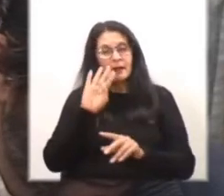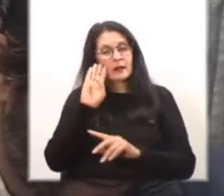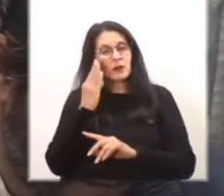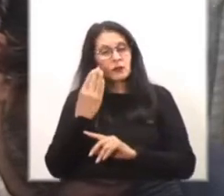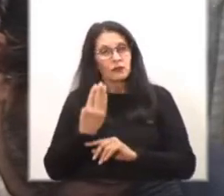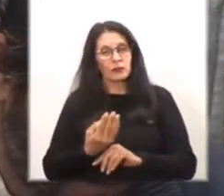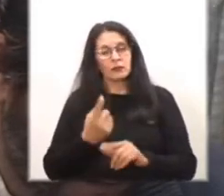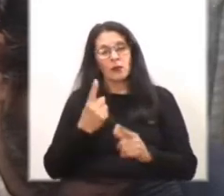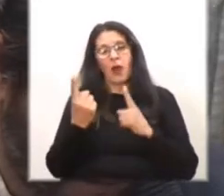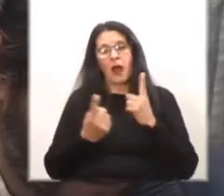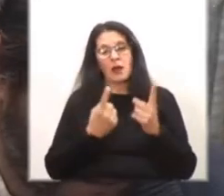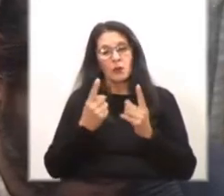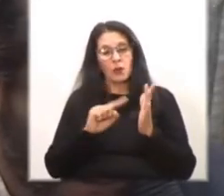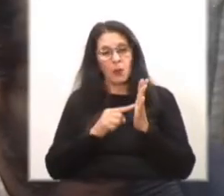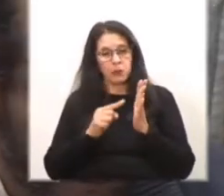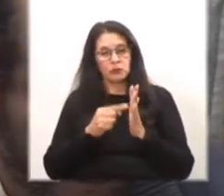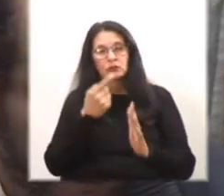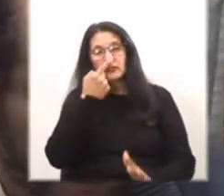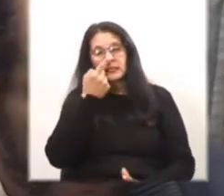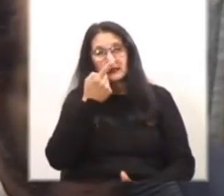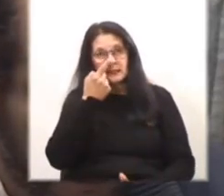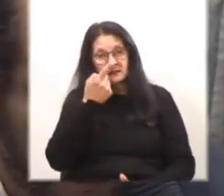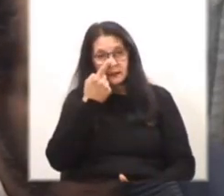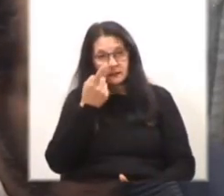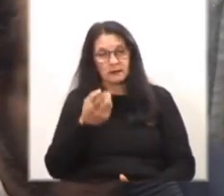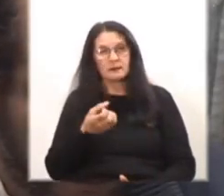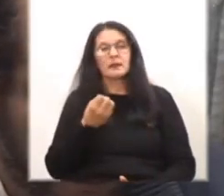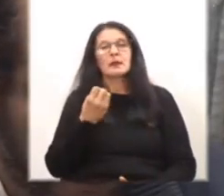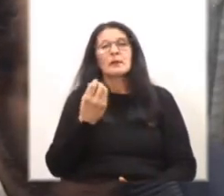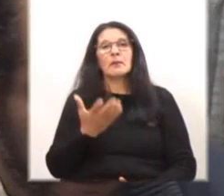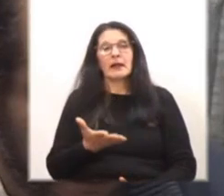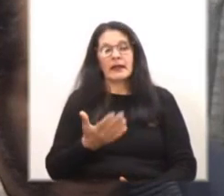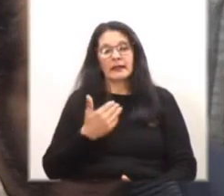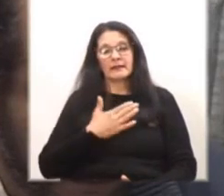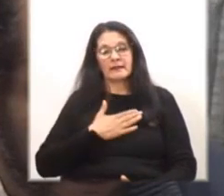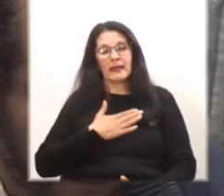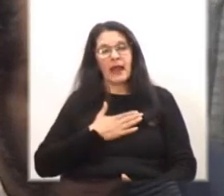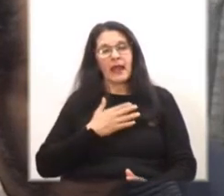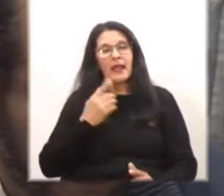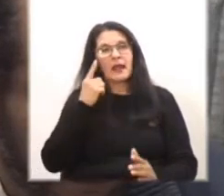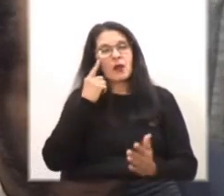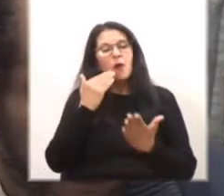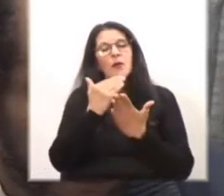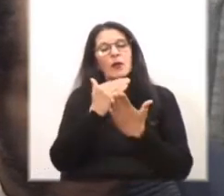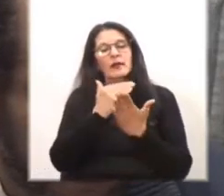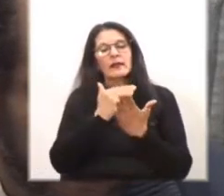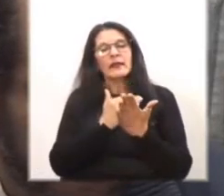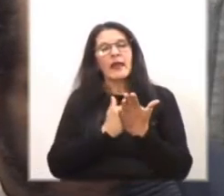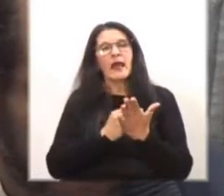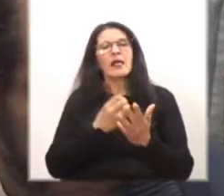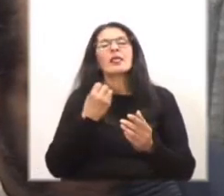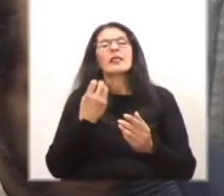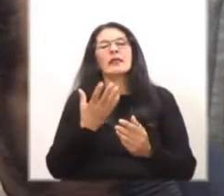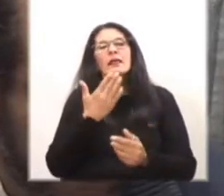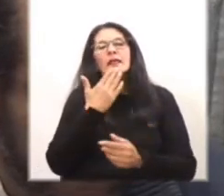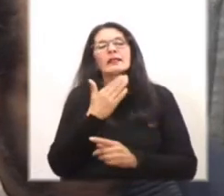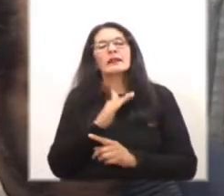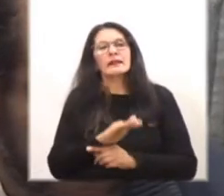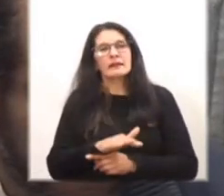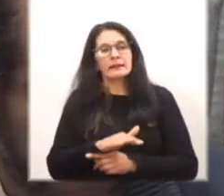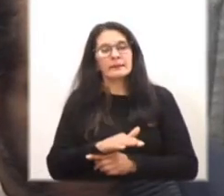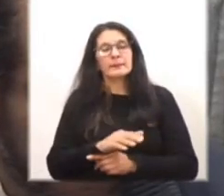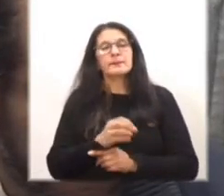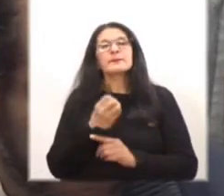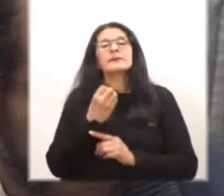que me parecen interesantes para que sean nuestro norte y guía de esta interpelación y entender